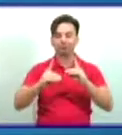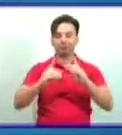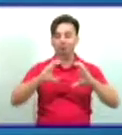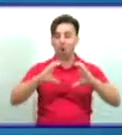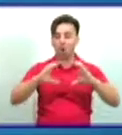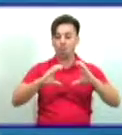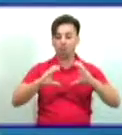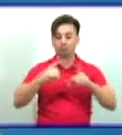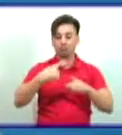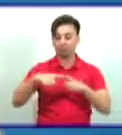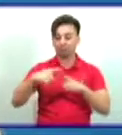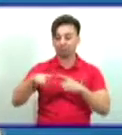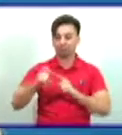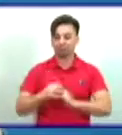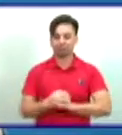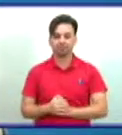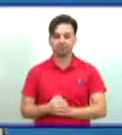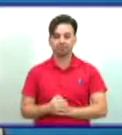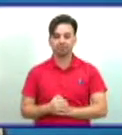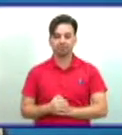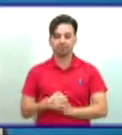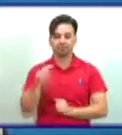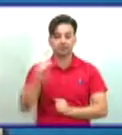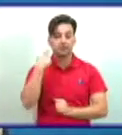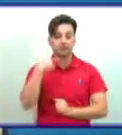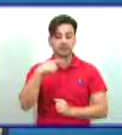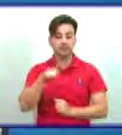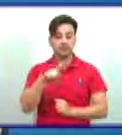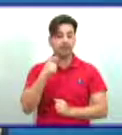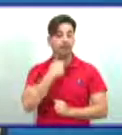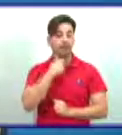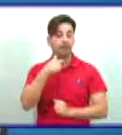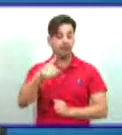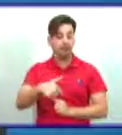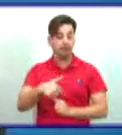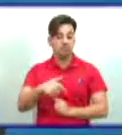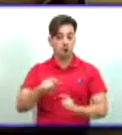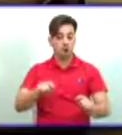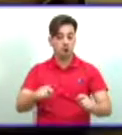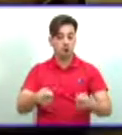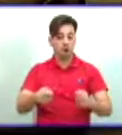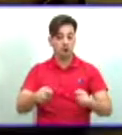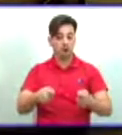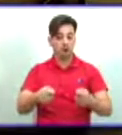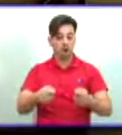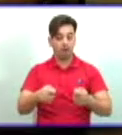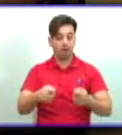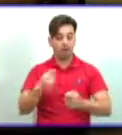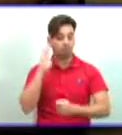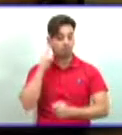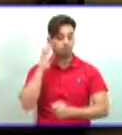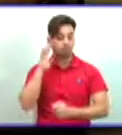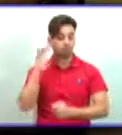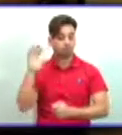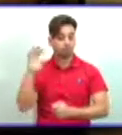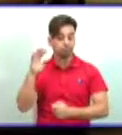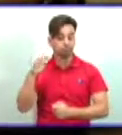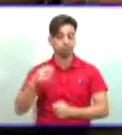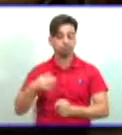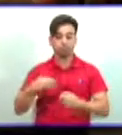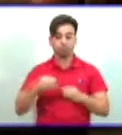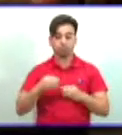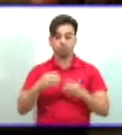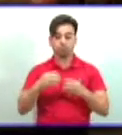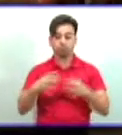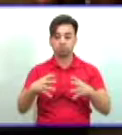gran influencia en la reflexión de las ondas de radio y gracias a ella estas ondas pueden recorrer distancias más grandes